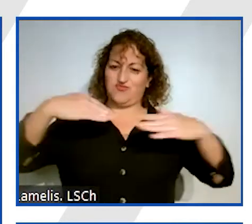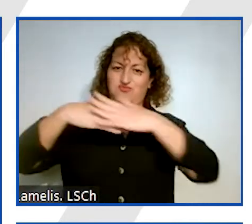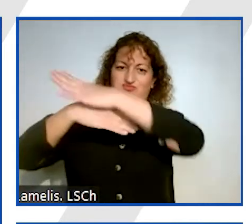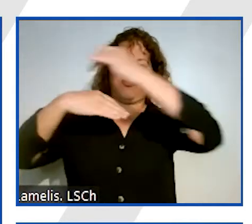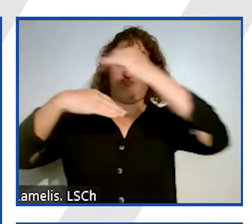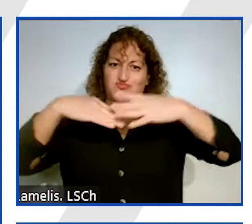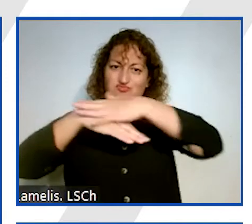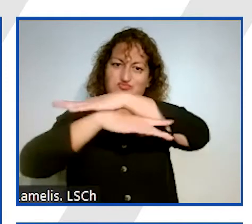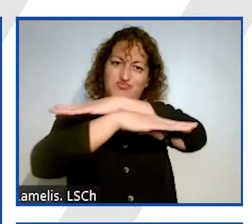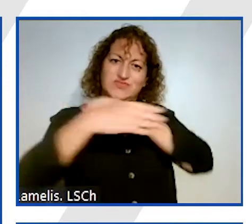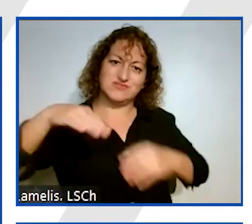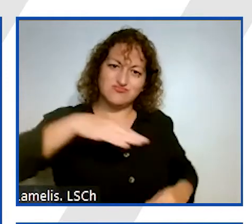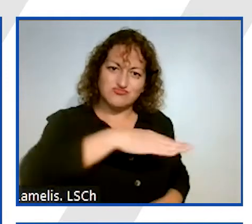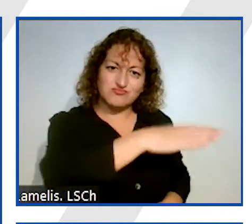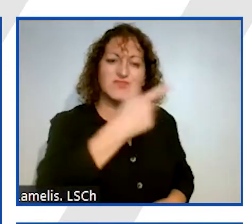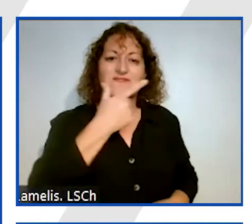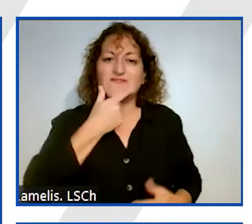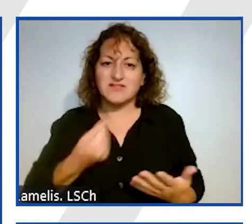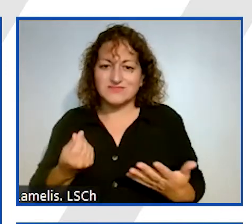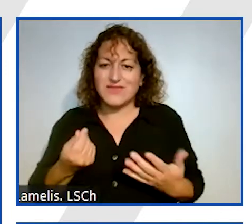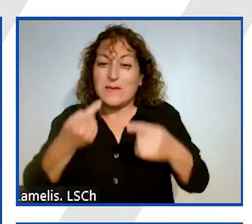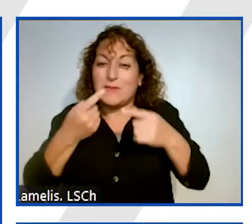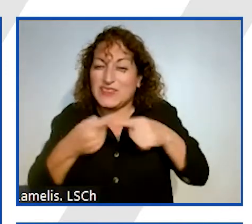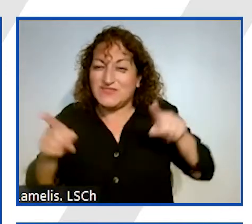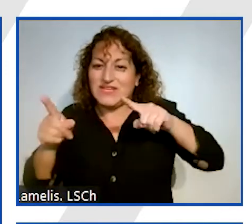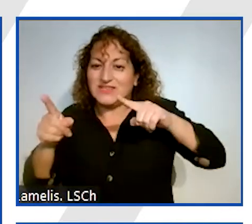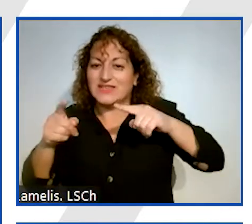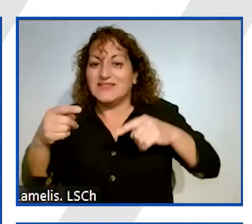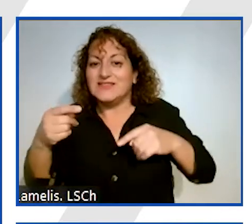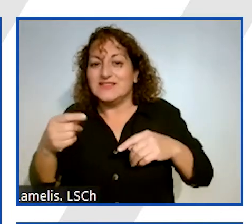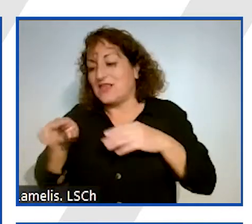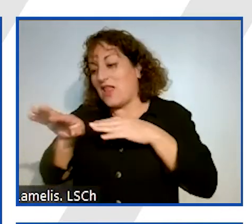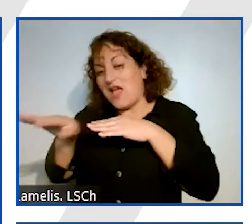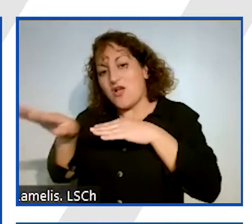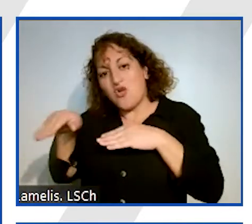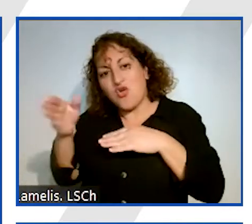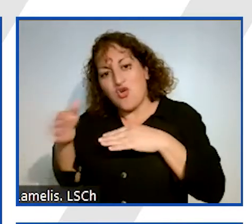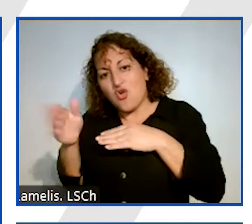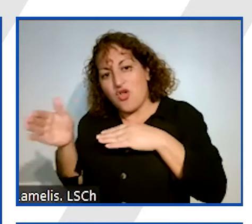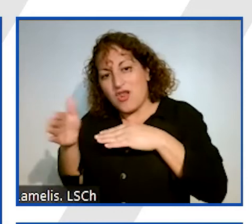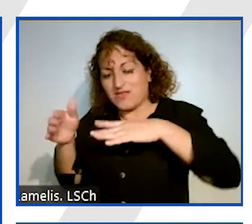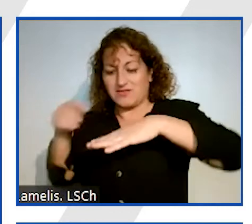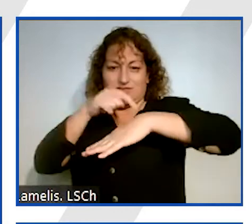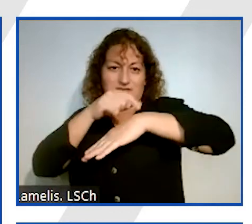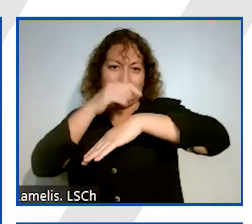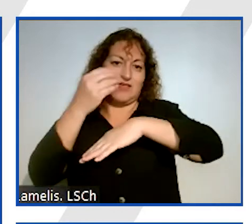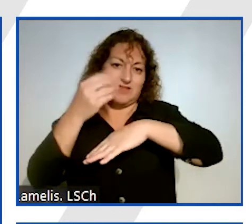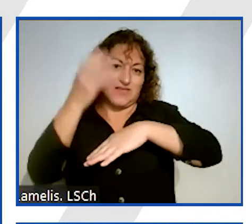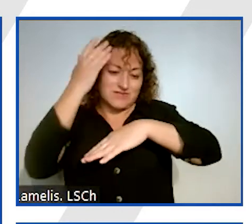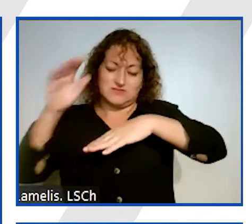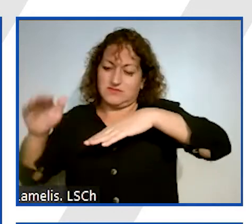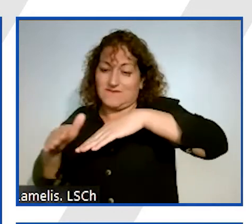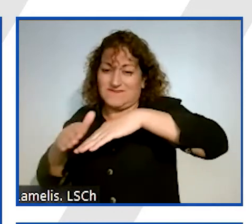si pasamos la mano de la cola hacia la cabeza, sentimos todas las puntas y es lo que le da esa característica